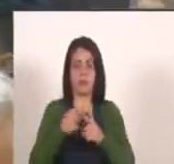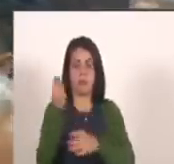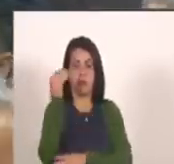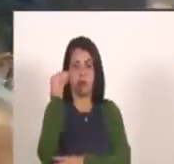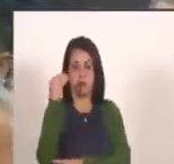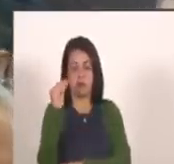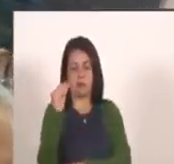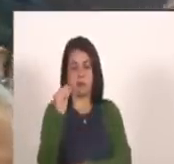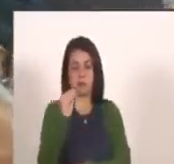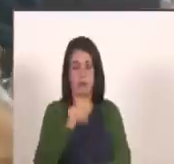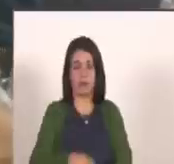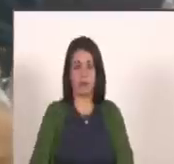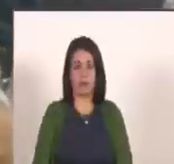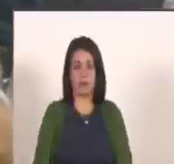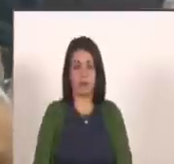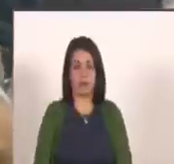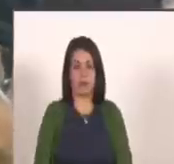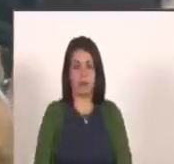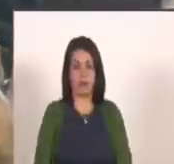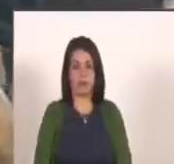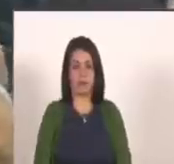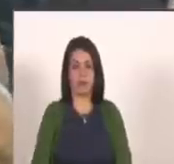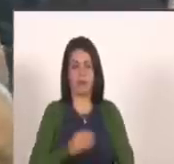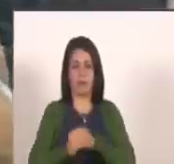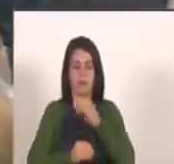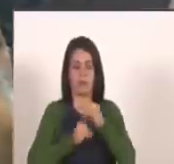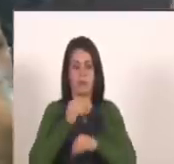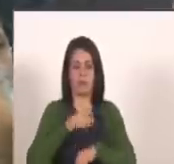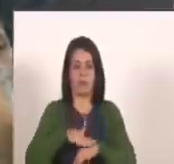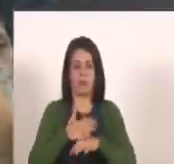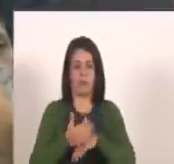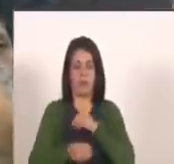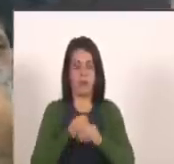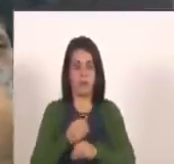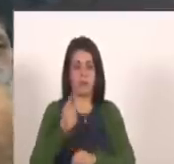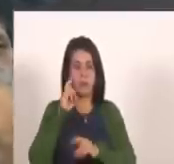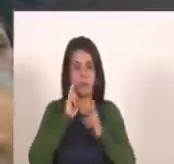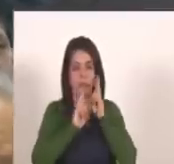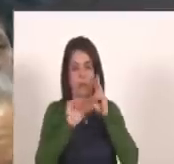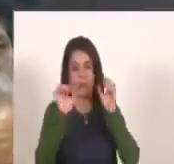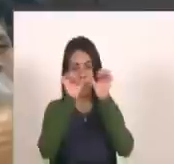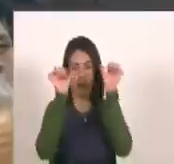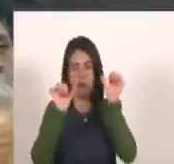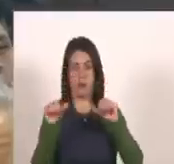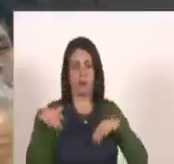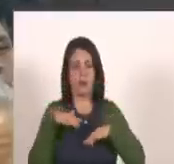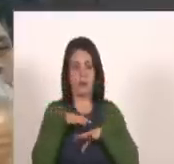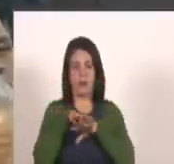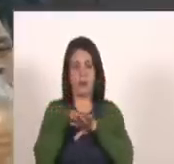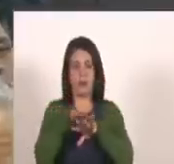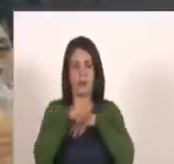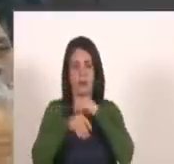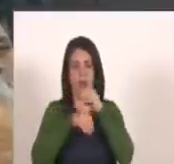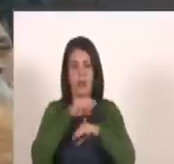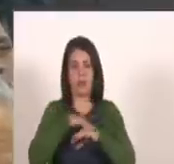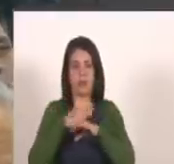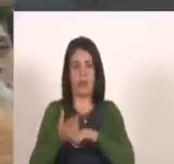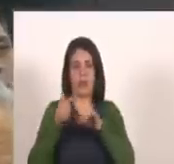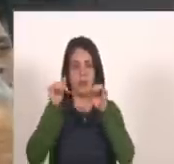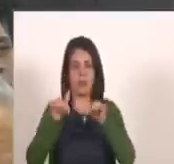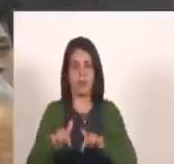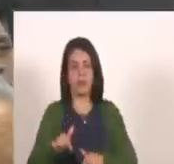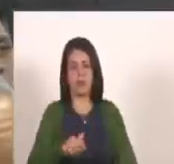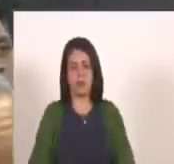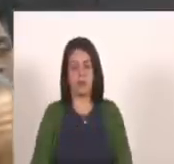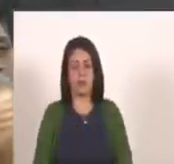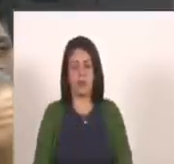muñecas, de sus móviles, hizo que se le considerara un artista integral. Por eso nosotros,